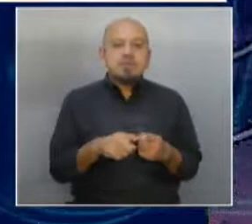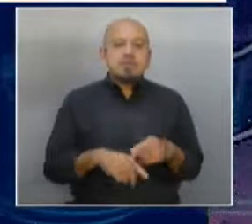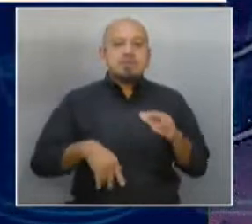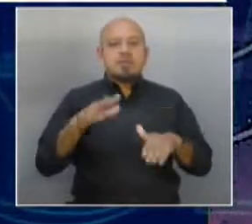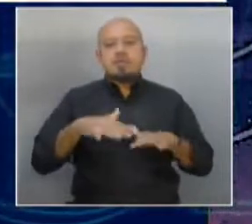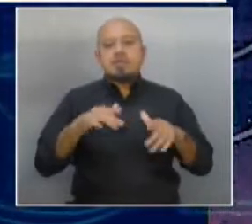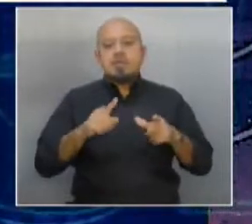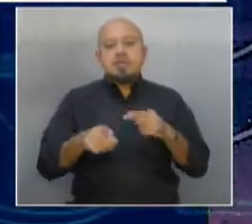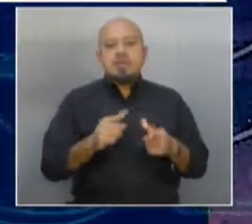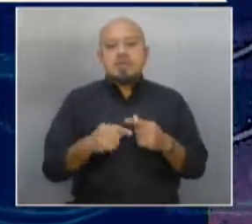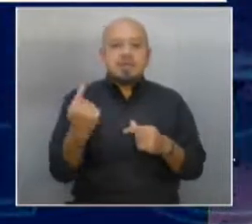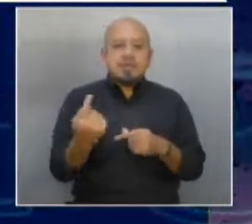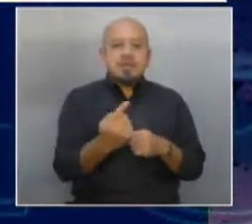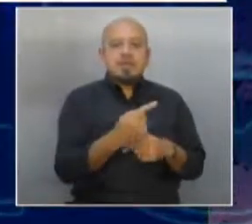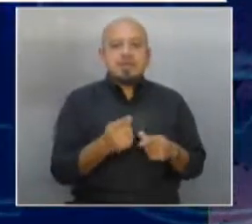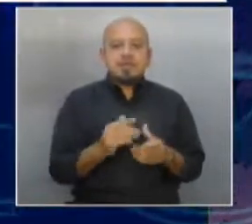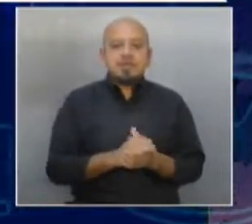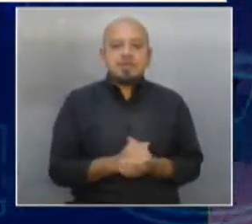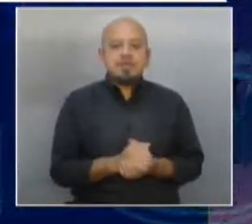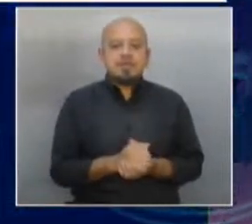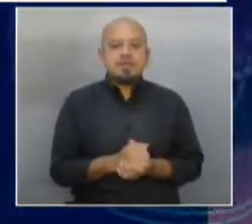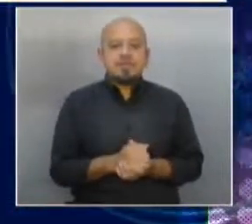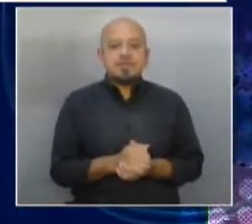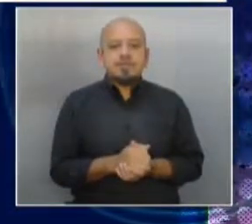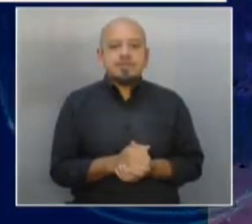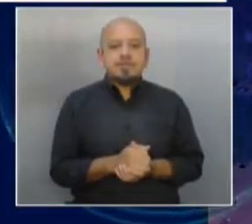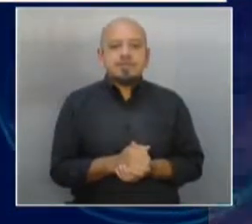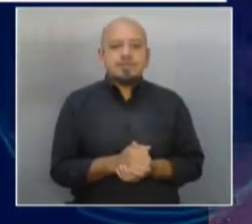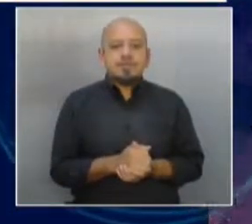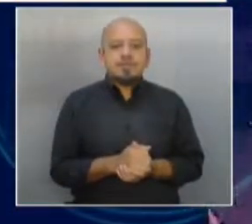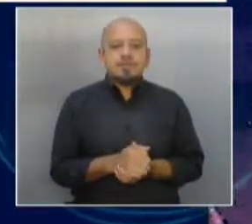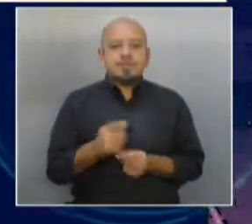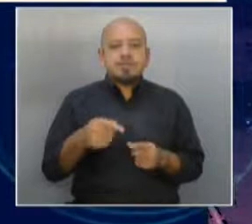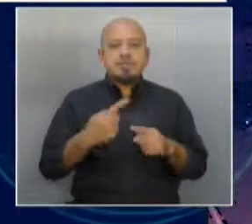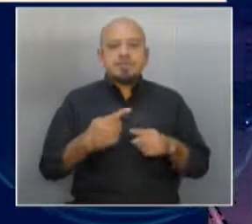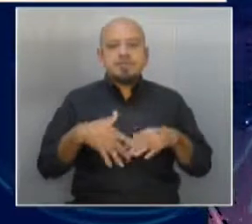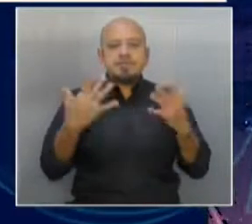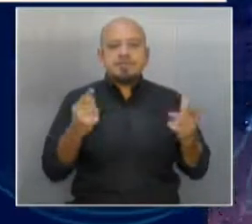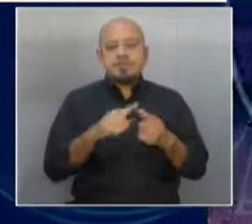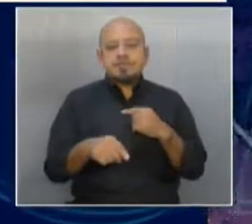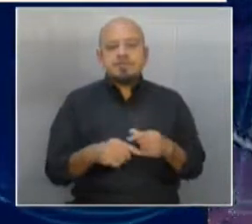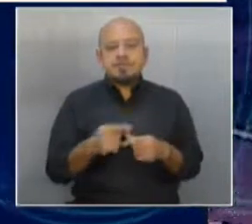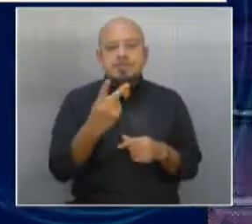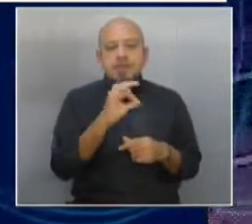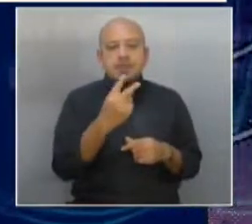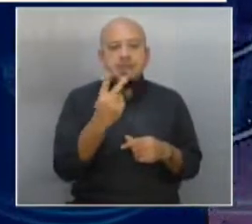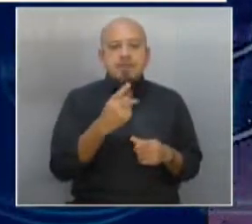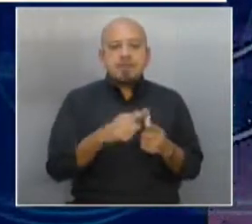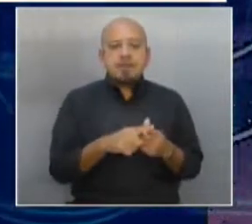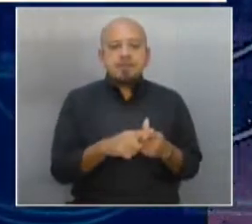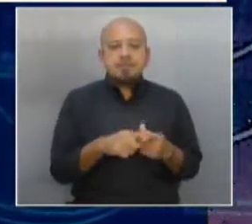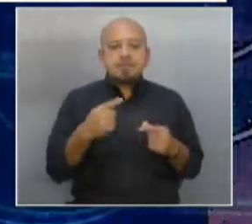de la psiquis de cada uno cómo le pega, ¿no? Imanol, hablamos un poco de esta fiesta clandestina, de este espectáculo 2022 de La Bastarda. Bueno, la